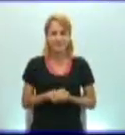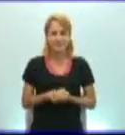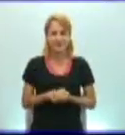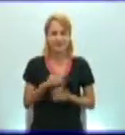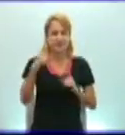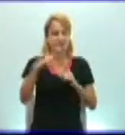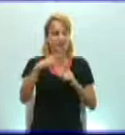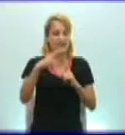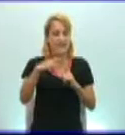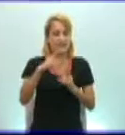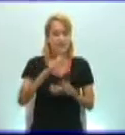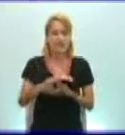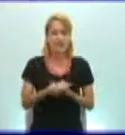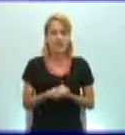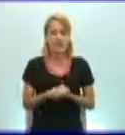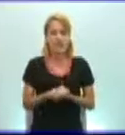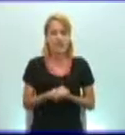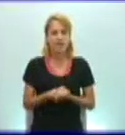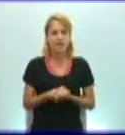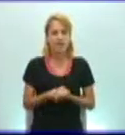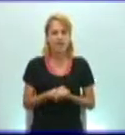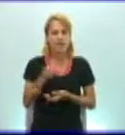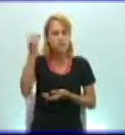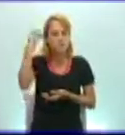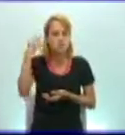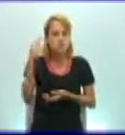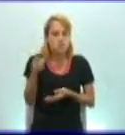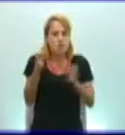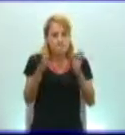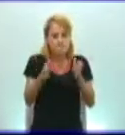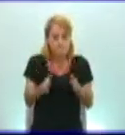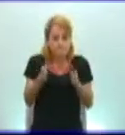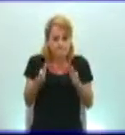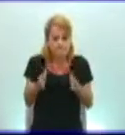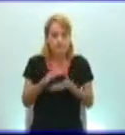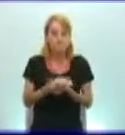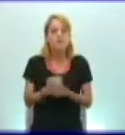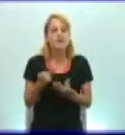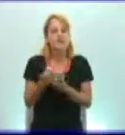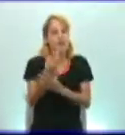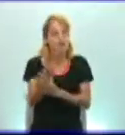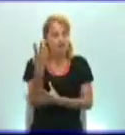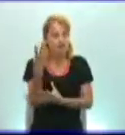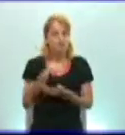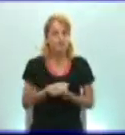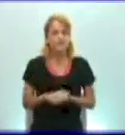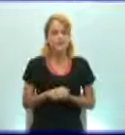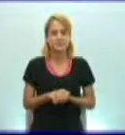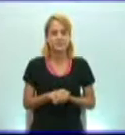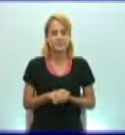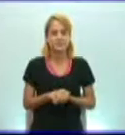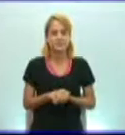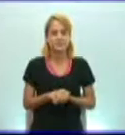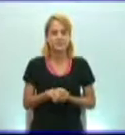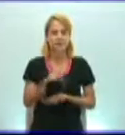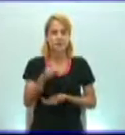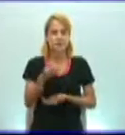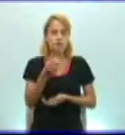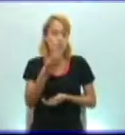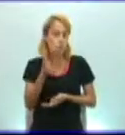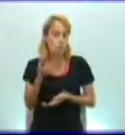tema, conoceremos una de las partes que componen a la planta. Este lo pueden